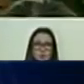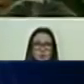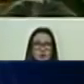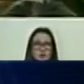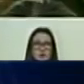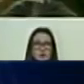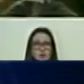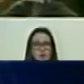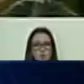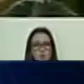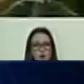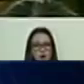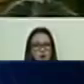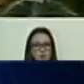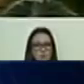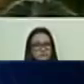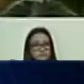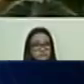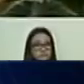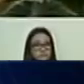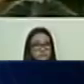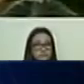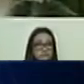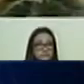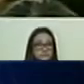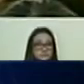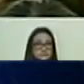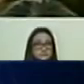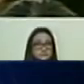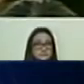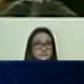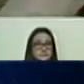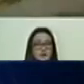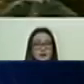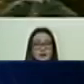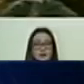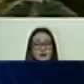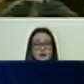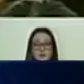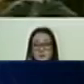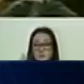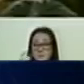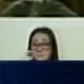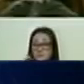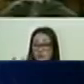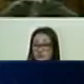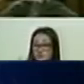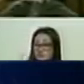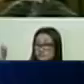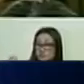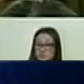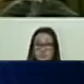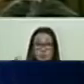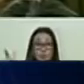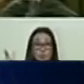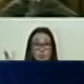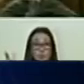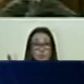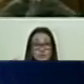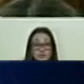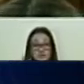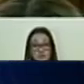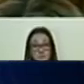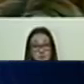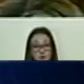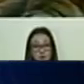alguna comparación, diciendo que la salida de venezolanos hacia el exterior dan una cifra de 3